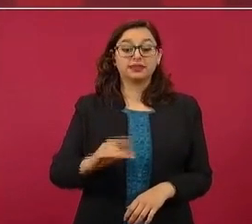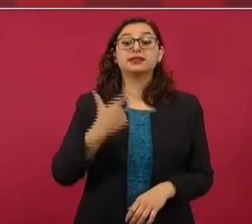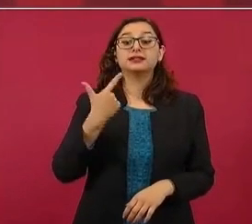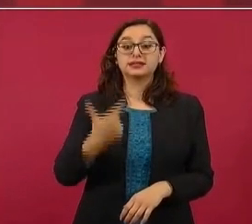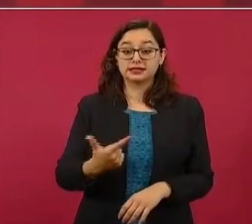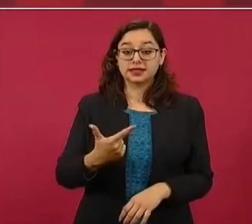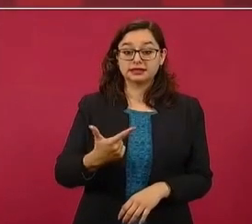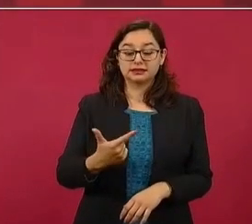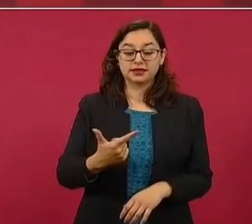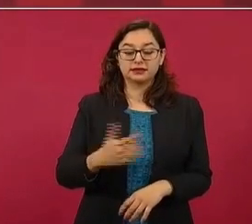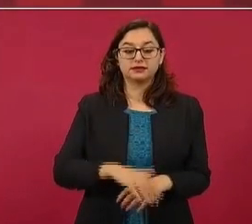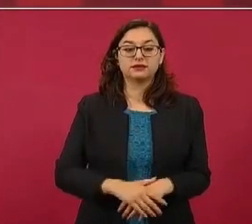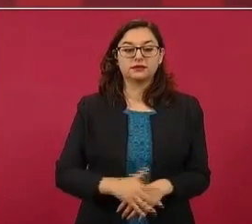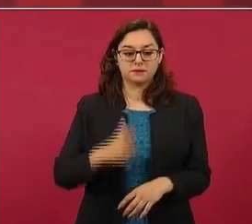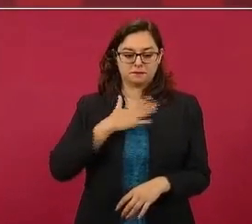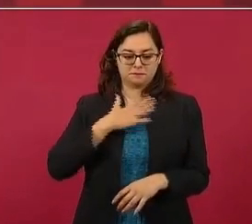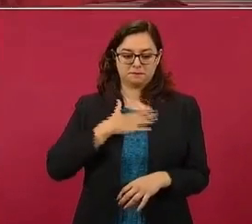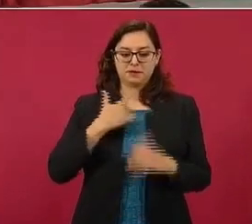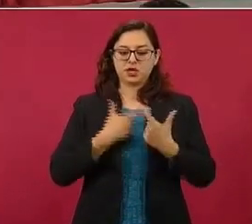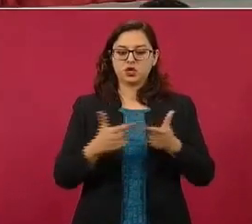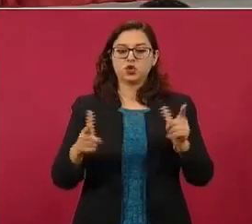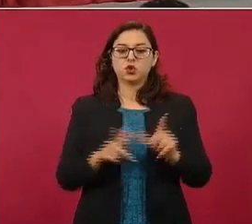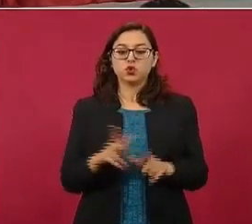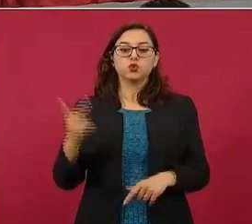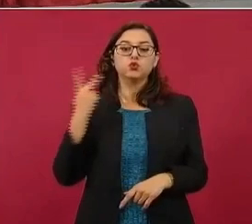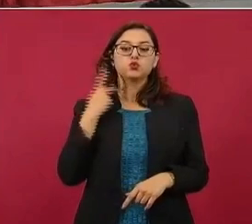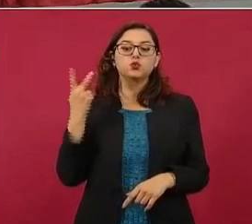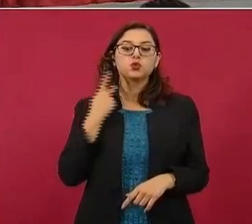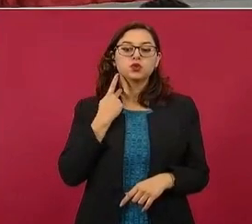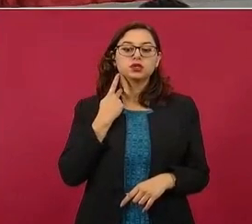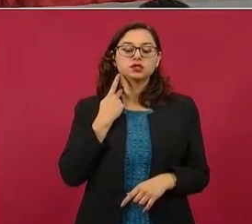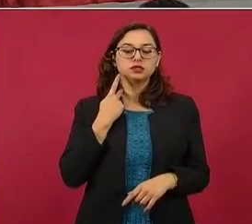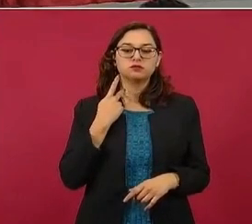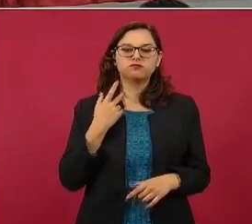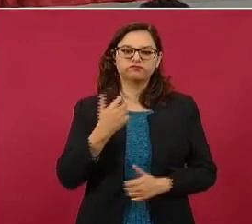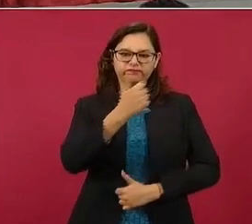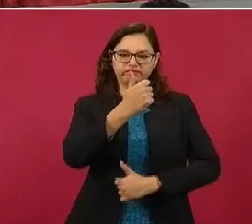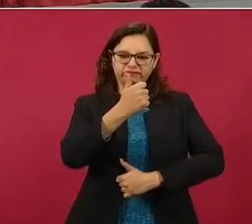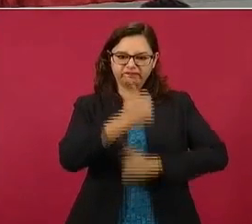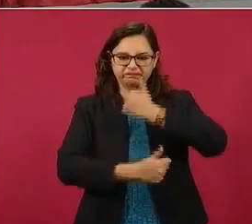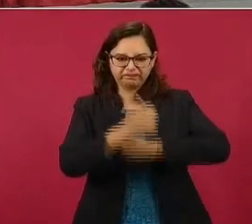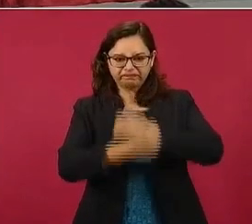el partido que nosotros representábamos logró el segundo lugar